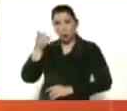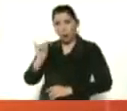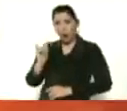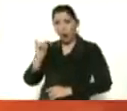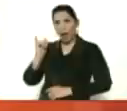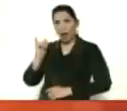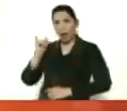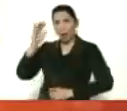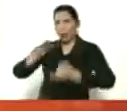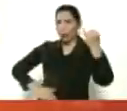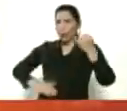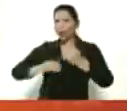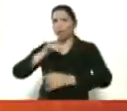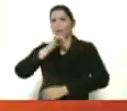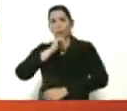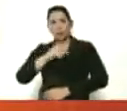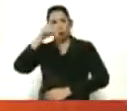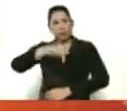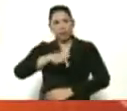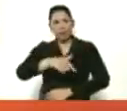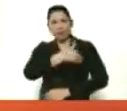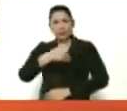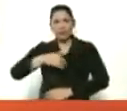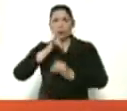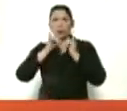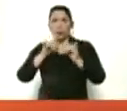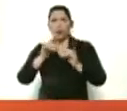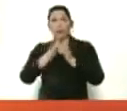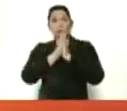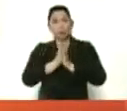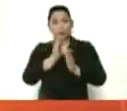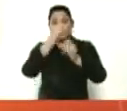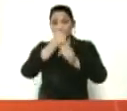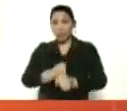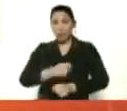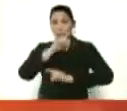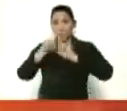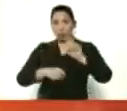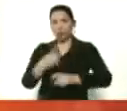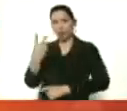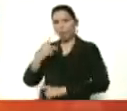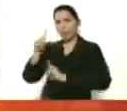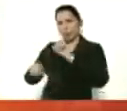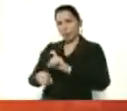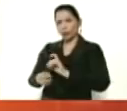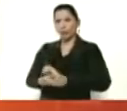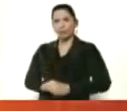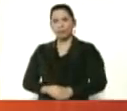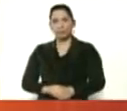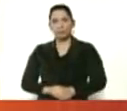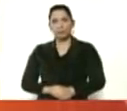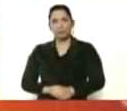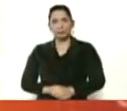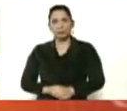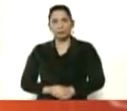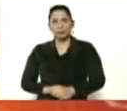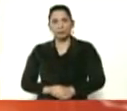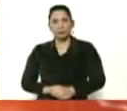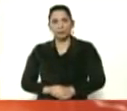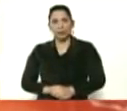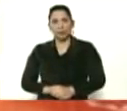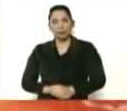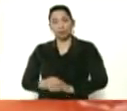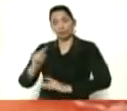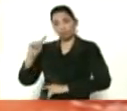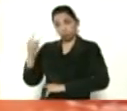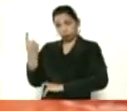última información aquí que quiero comentar, pero espero tu pregunta. Tengo dos preguntas, presidente. Lánzate. La